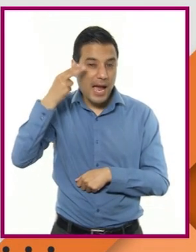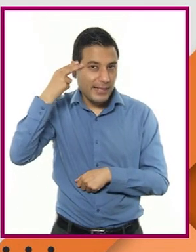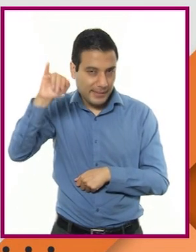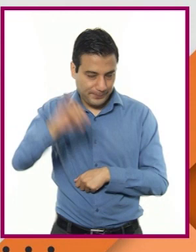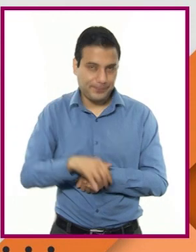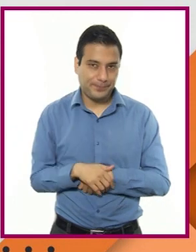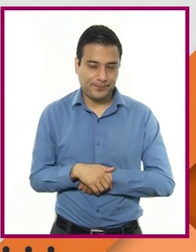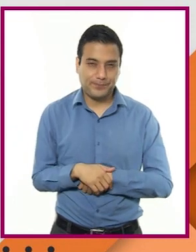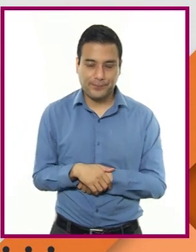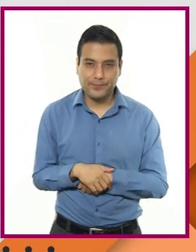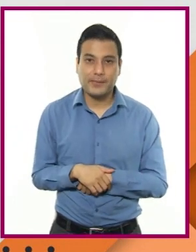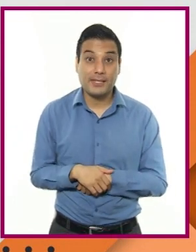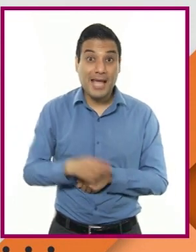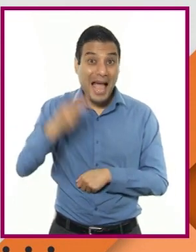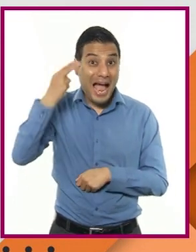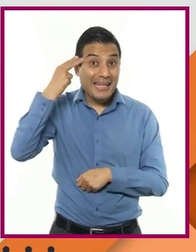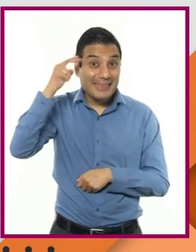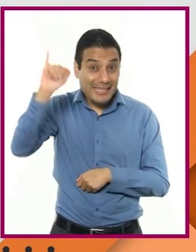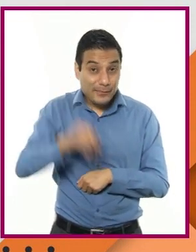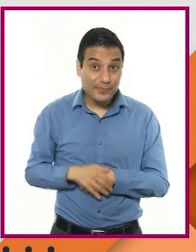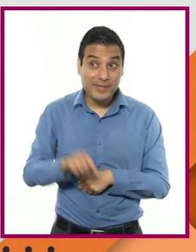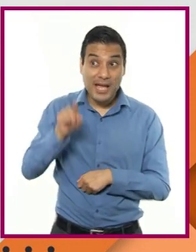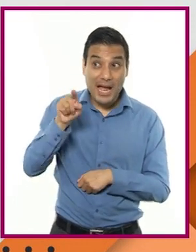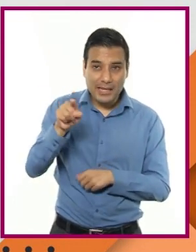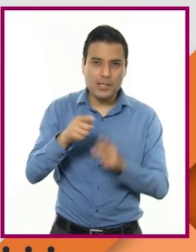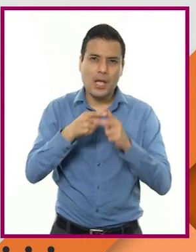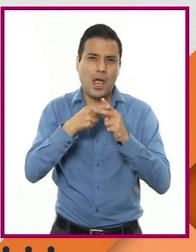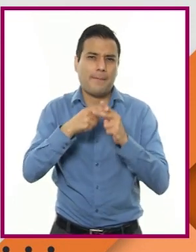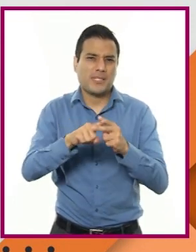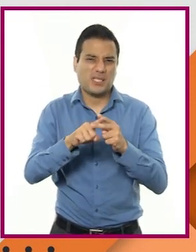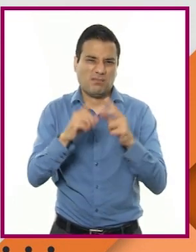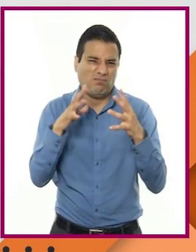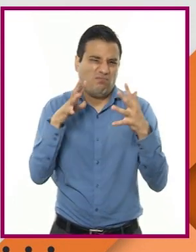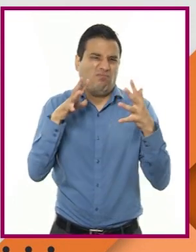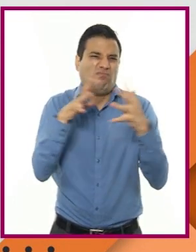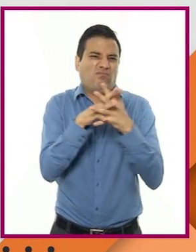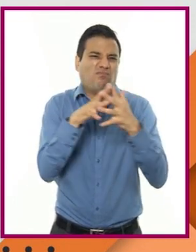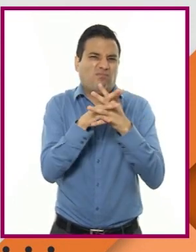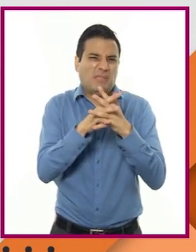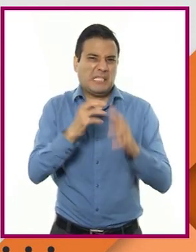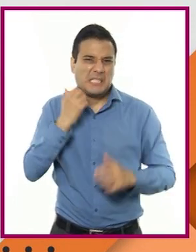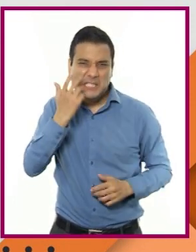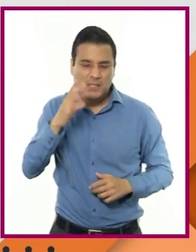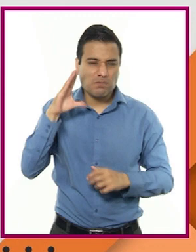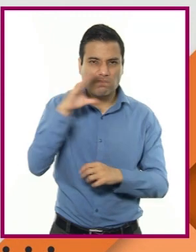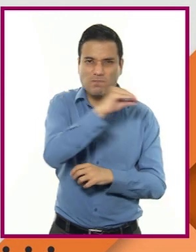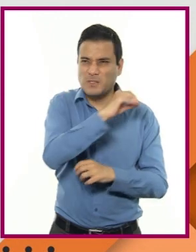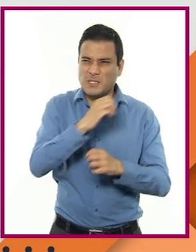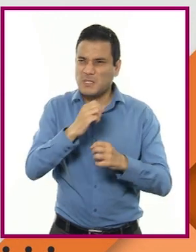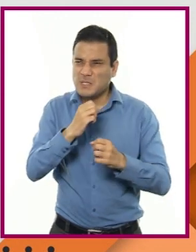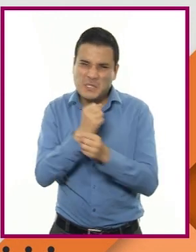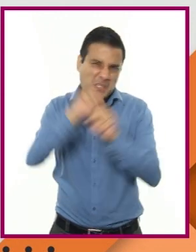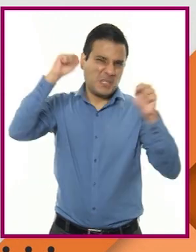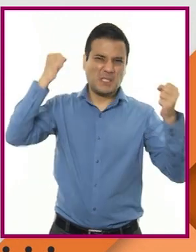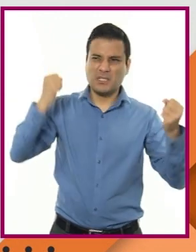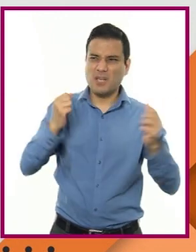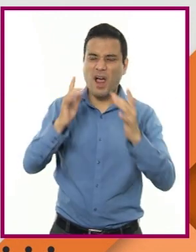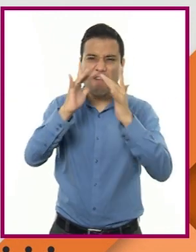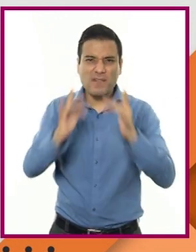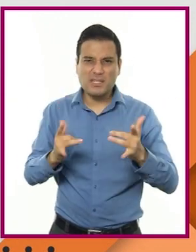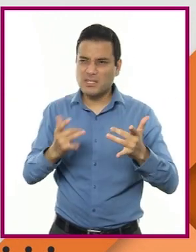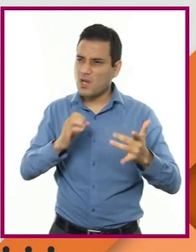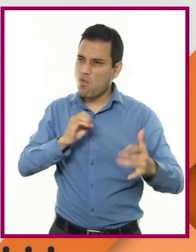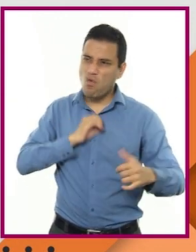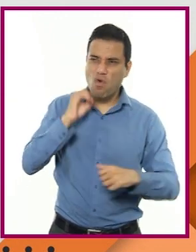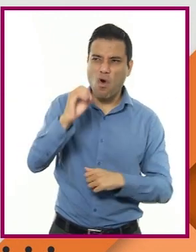Fue precisamente en Haití donde comenzó la lucha por la libertad de los esclavos a rebelarse contra los franceses y obtener